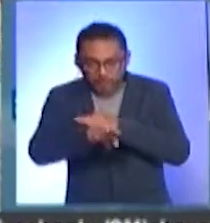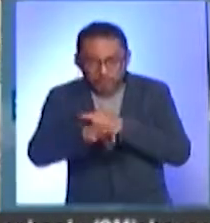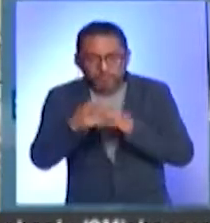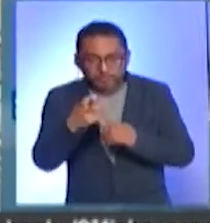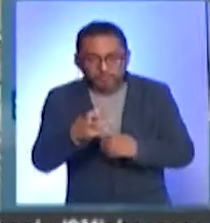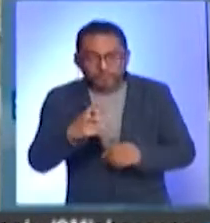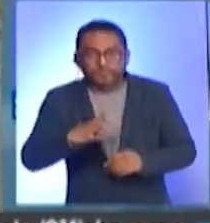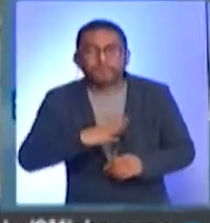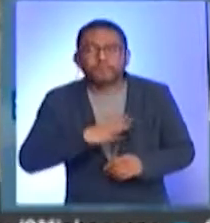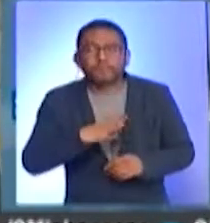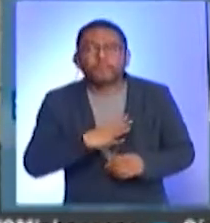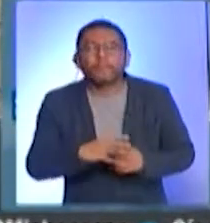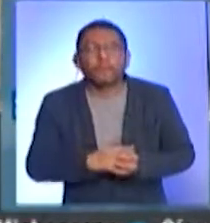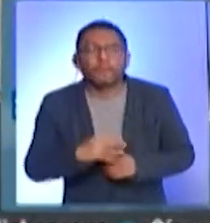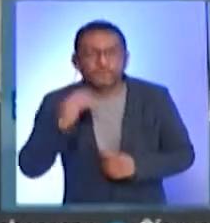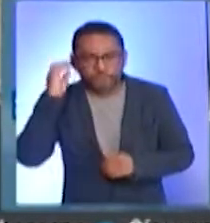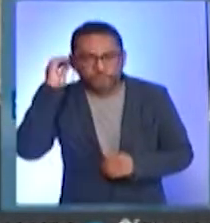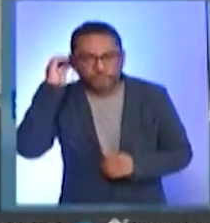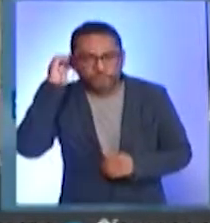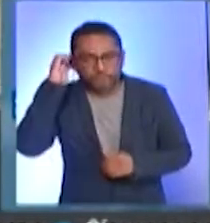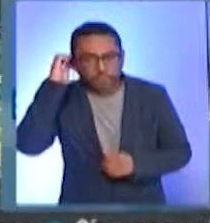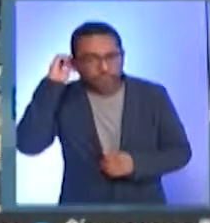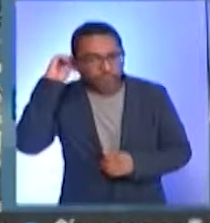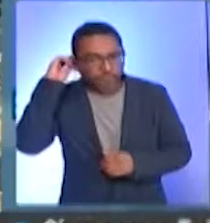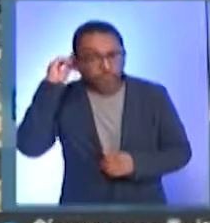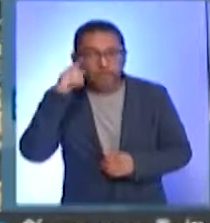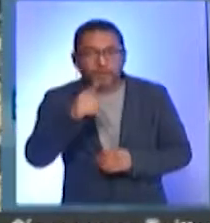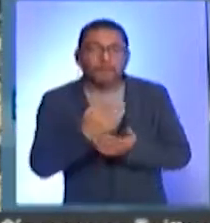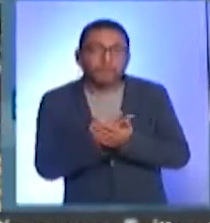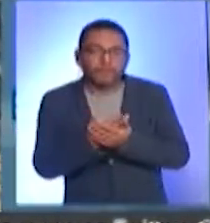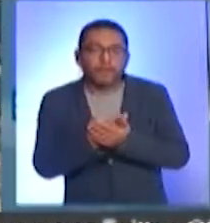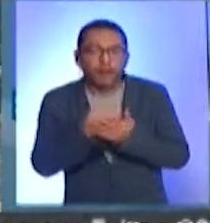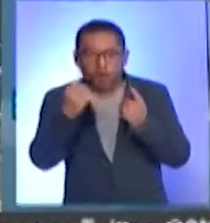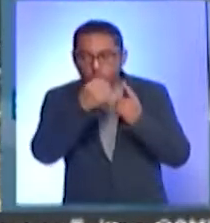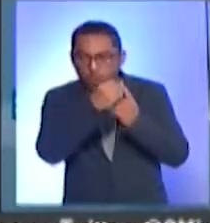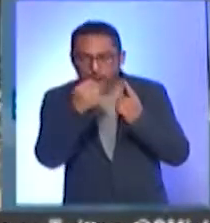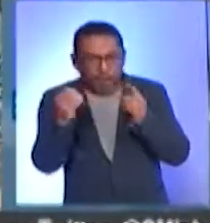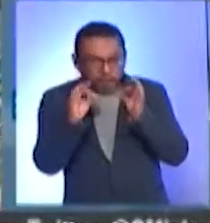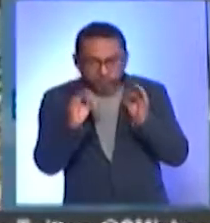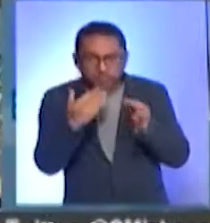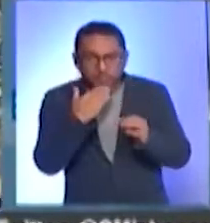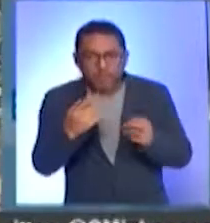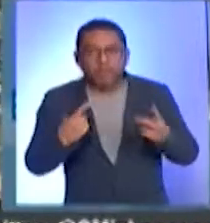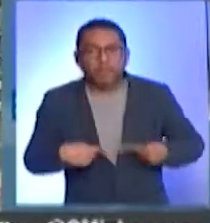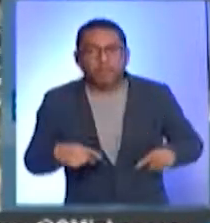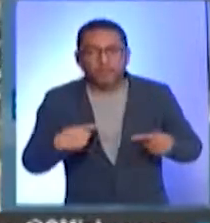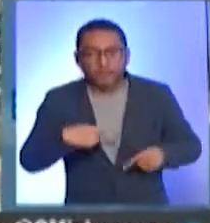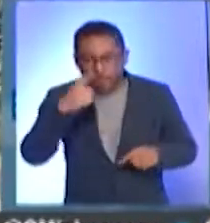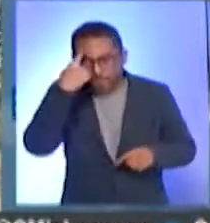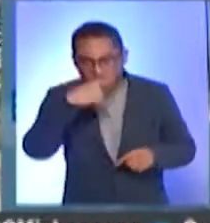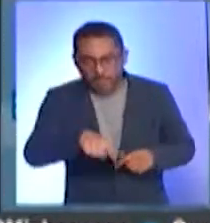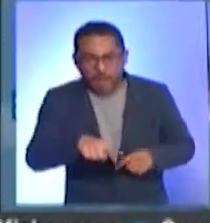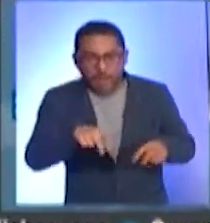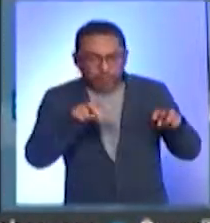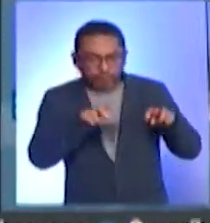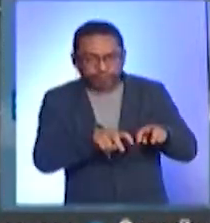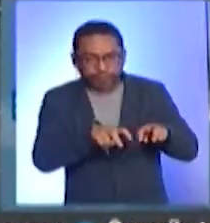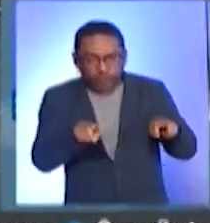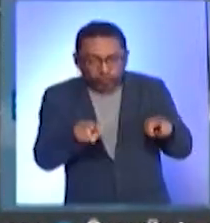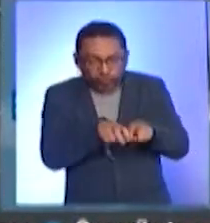tenemos organizadas las salas de espera de forma que los pacientes de presentados a una distancia considerable